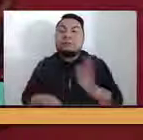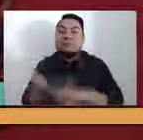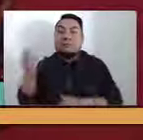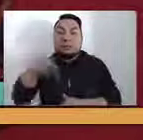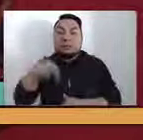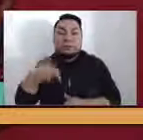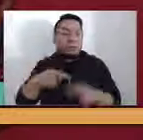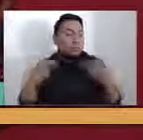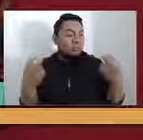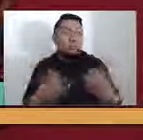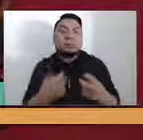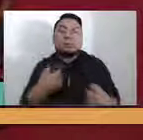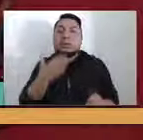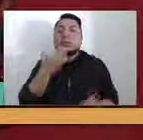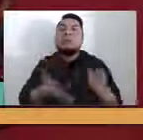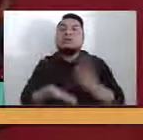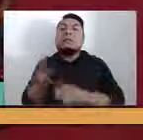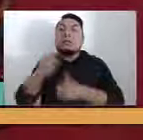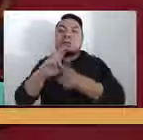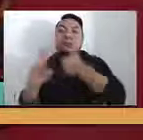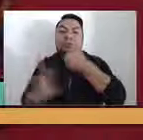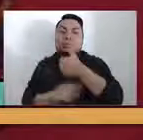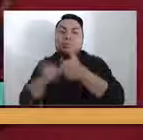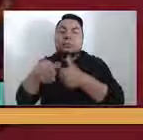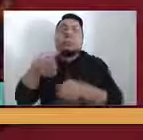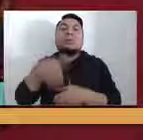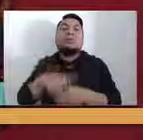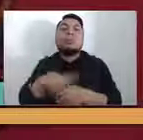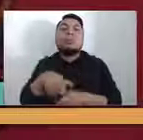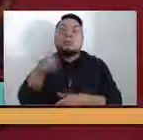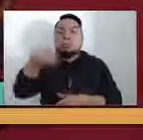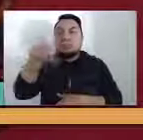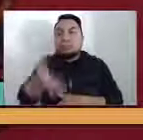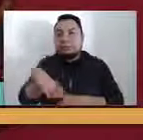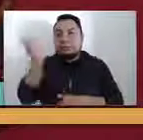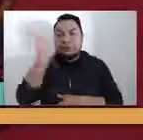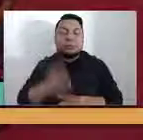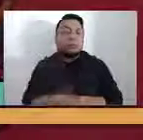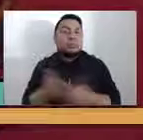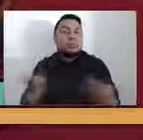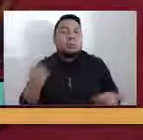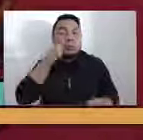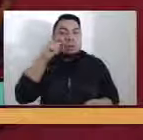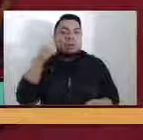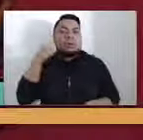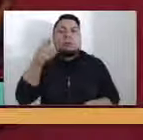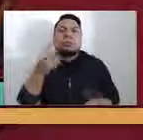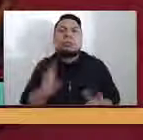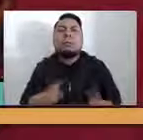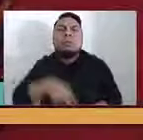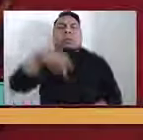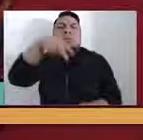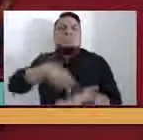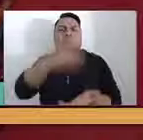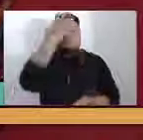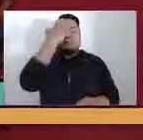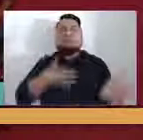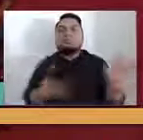sala, o quienes no se pueden retirar de la sala, son los regidores cuando se está votando. Y ayer Ustedes abruptamente se retiraron de la